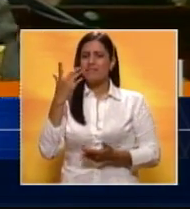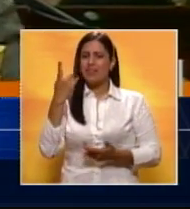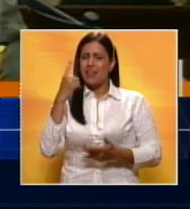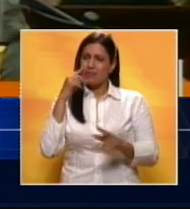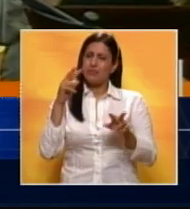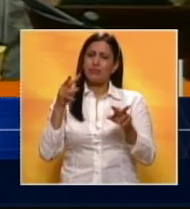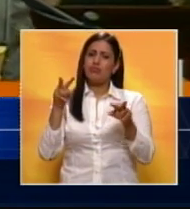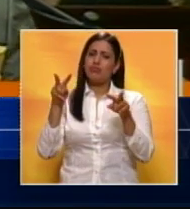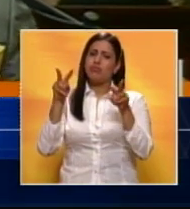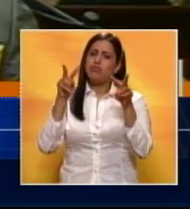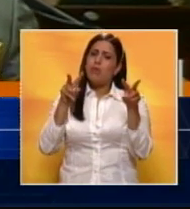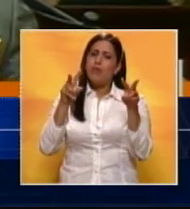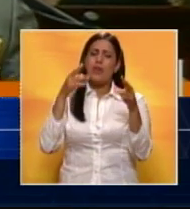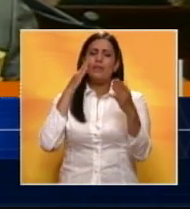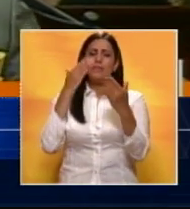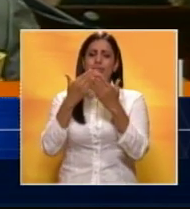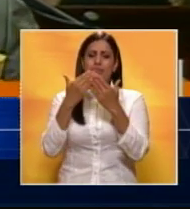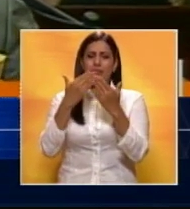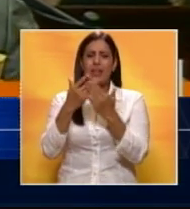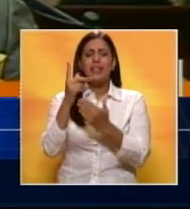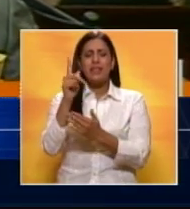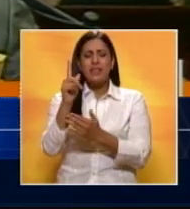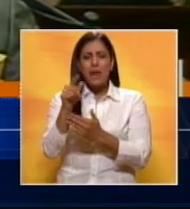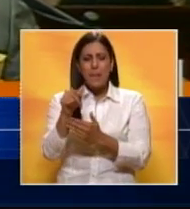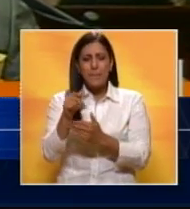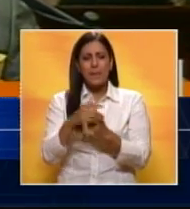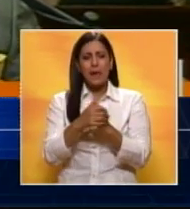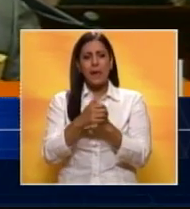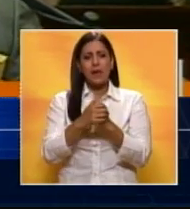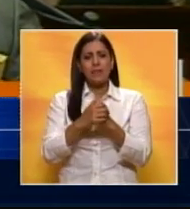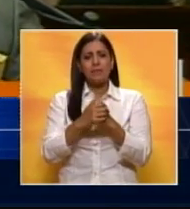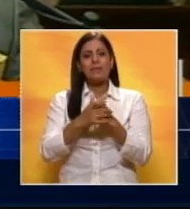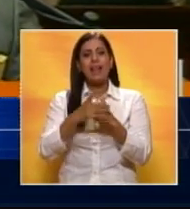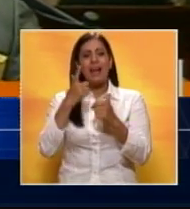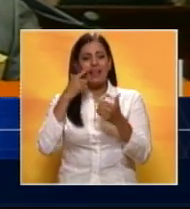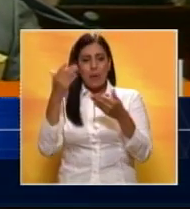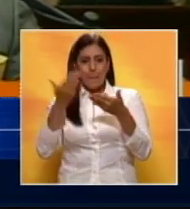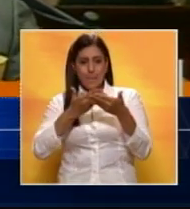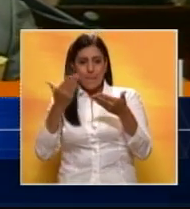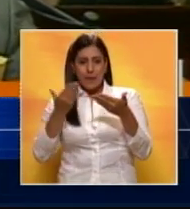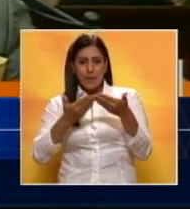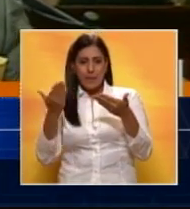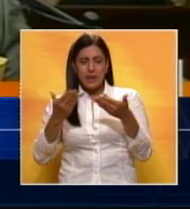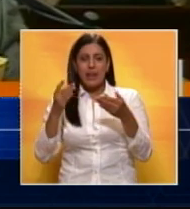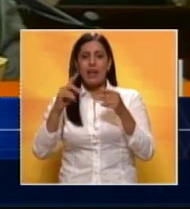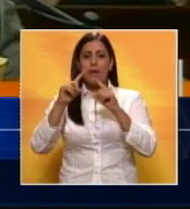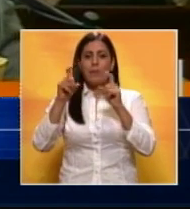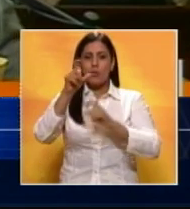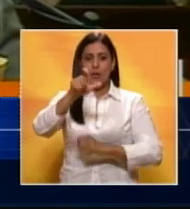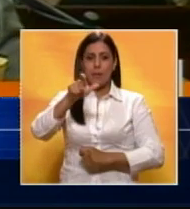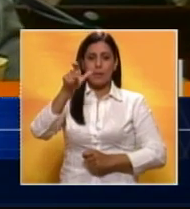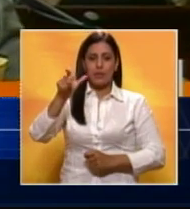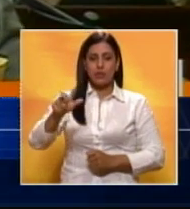de observar y que conste también esto en las actas de esta